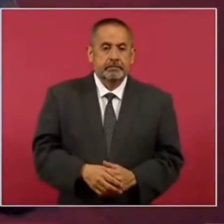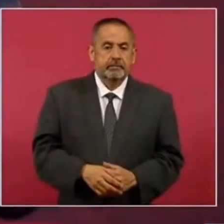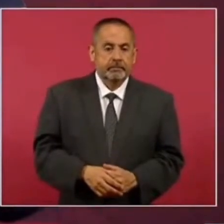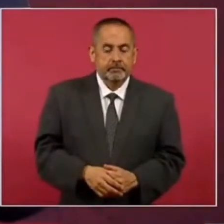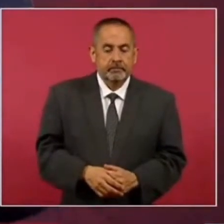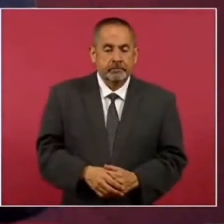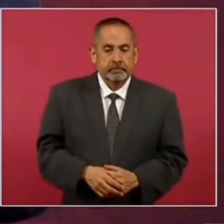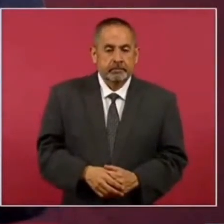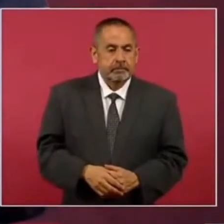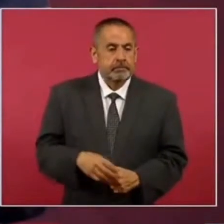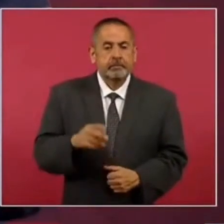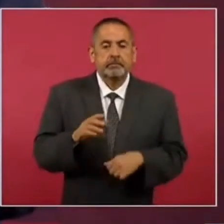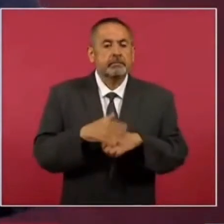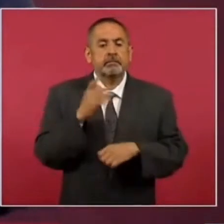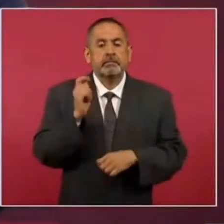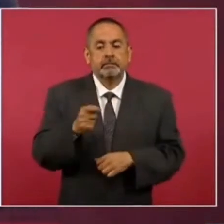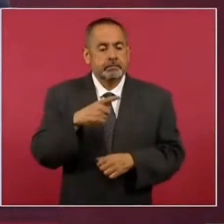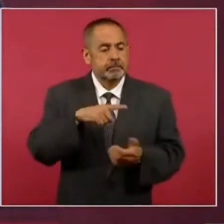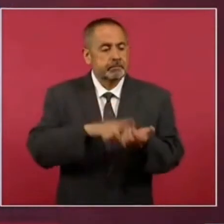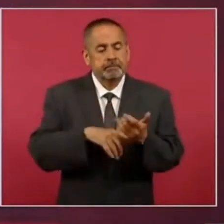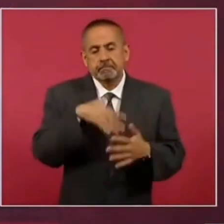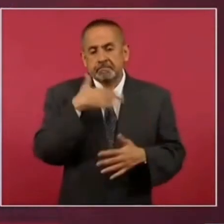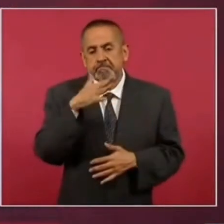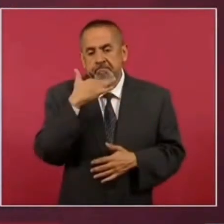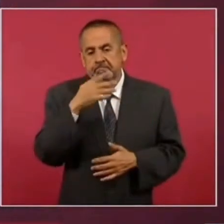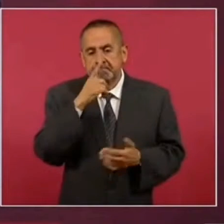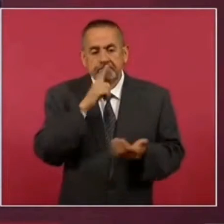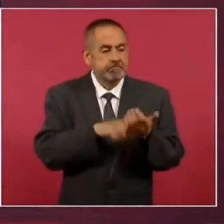porque además de corruptos,